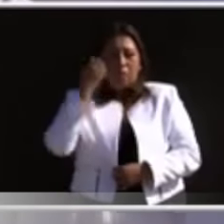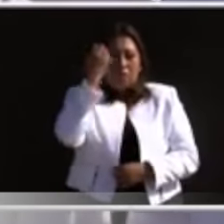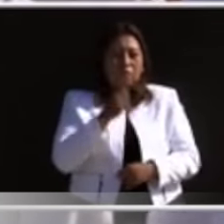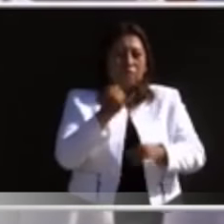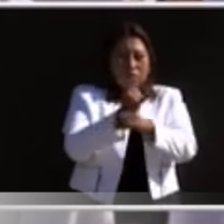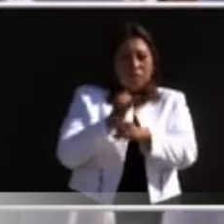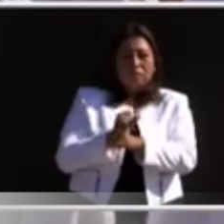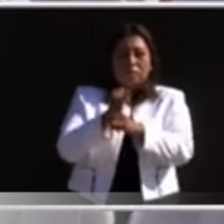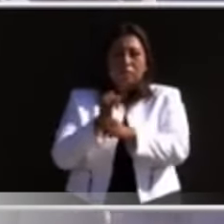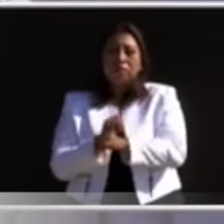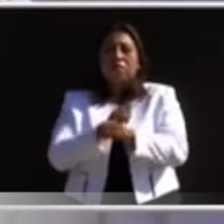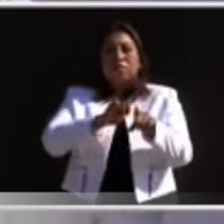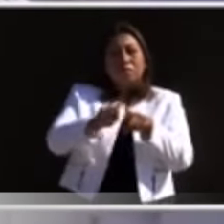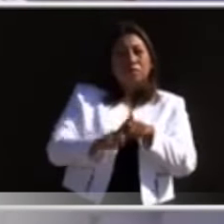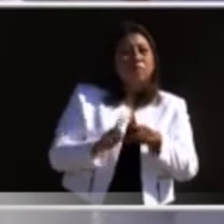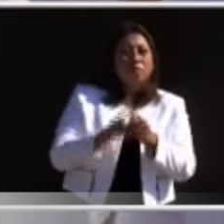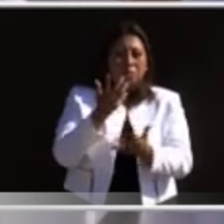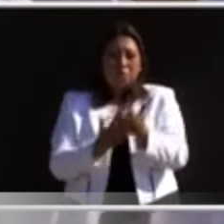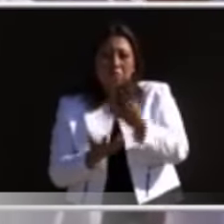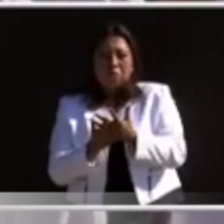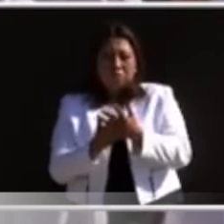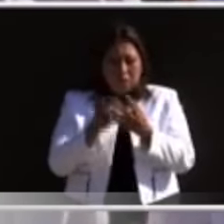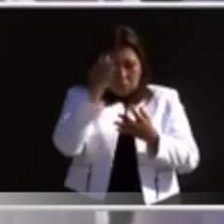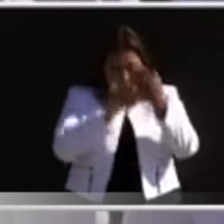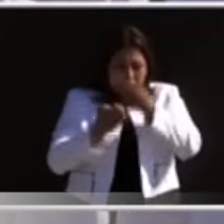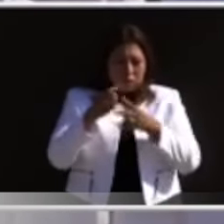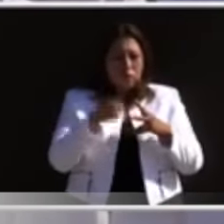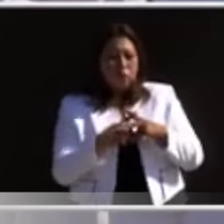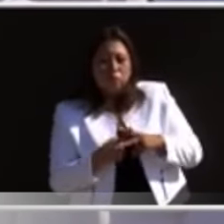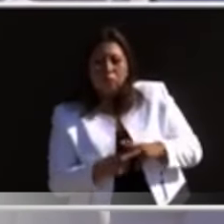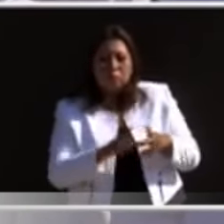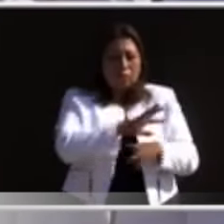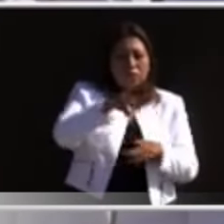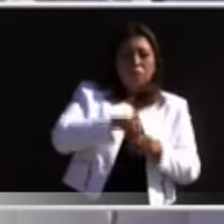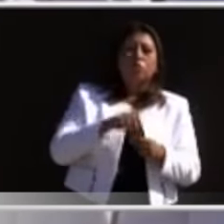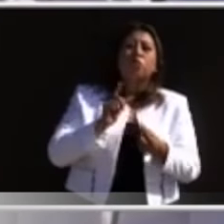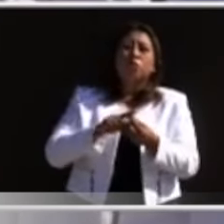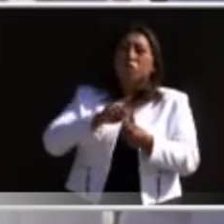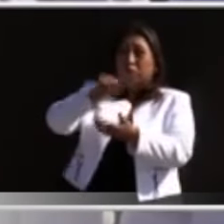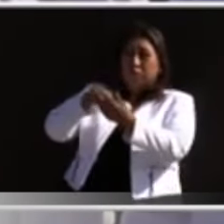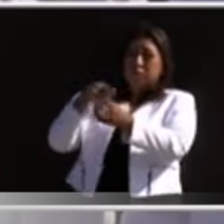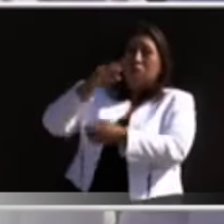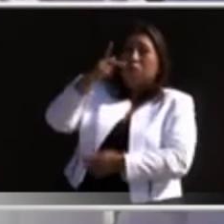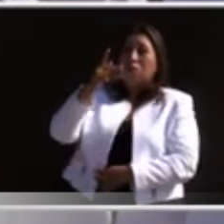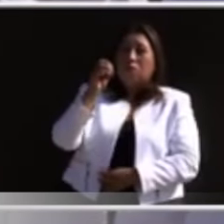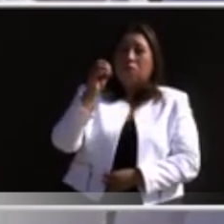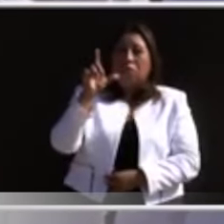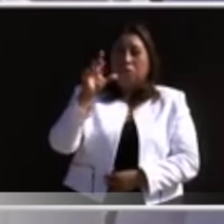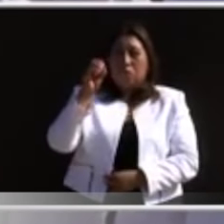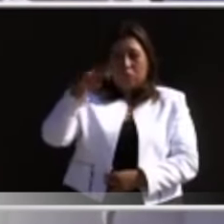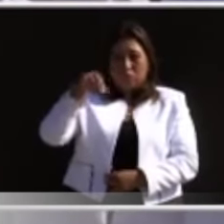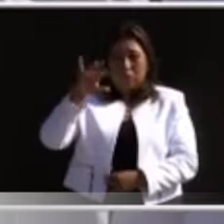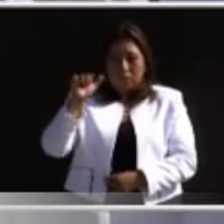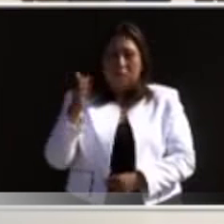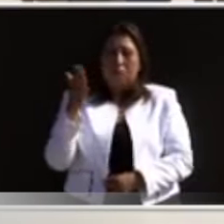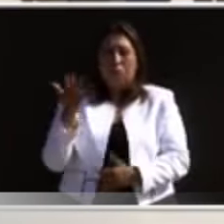la Escuela Central de Planificación y Estadística en Varsovia, Polonia. Tiene estudios de licenciado en